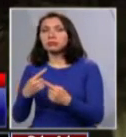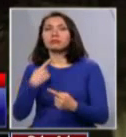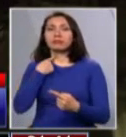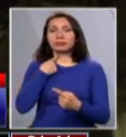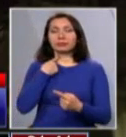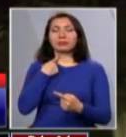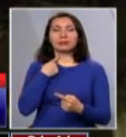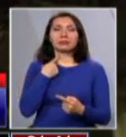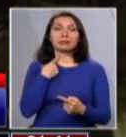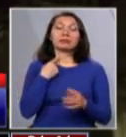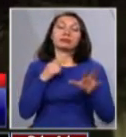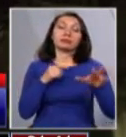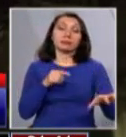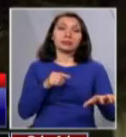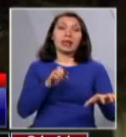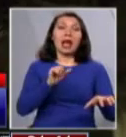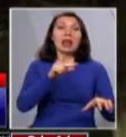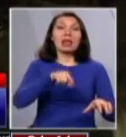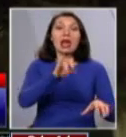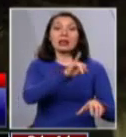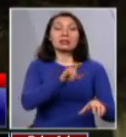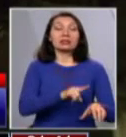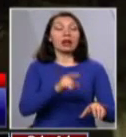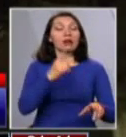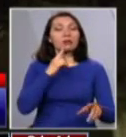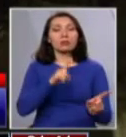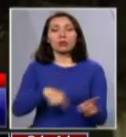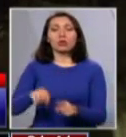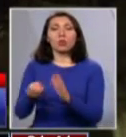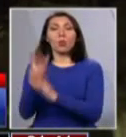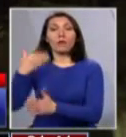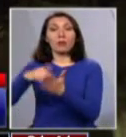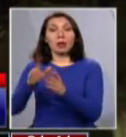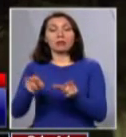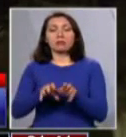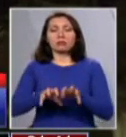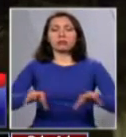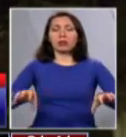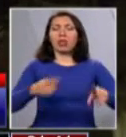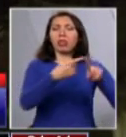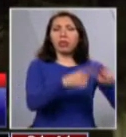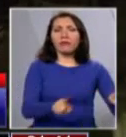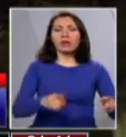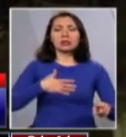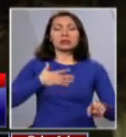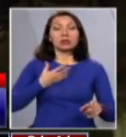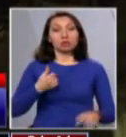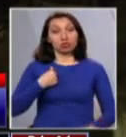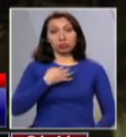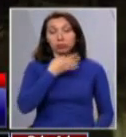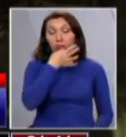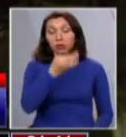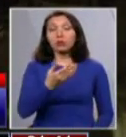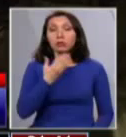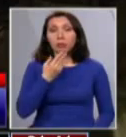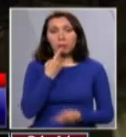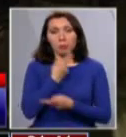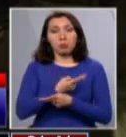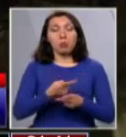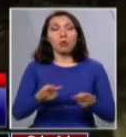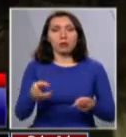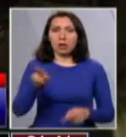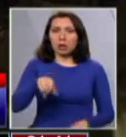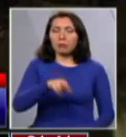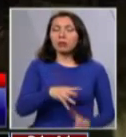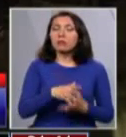al sector de la alianza versus a los sectores de la nueva mayoría es algo que incluso yo lo he dicho en forma pública en